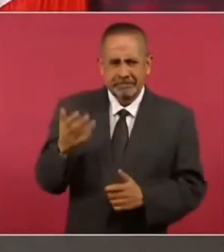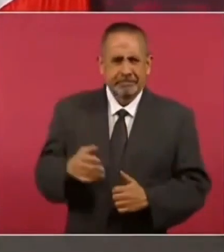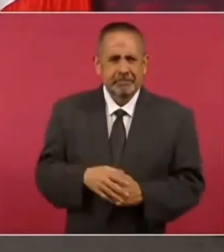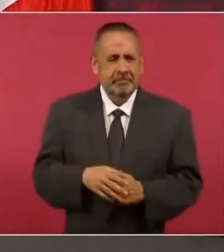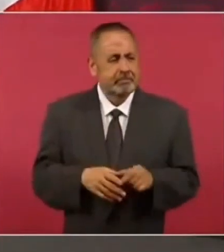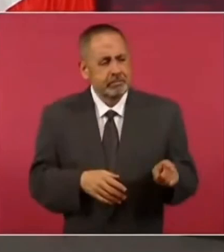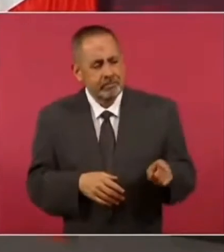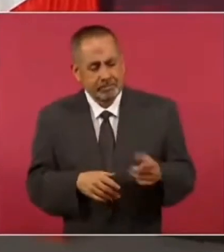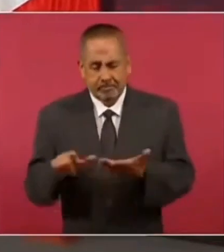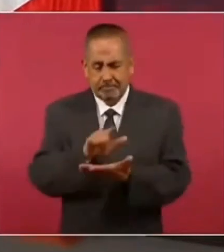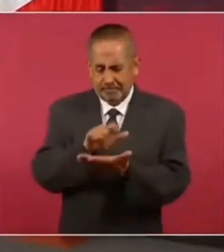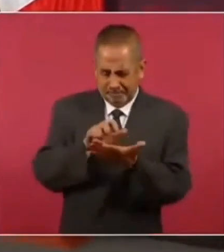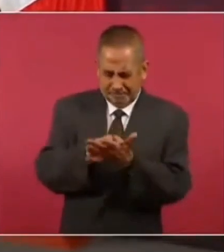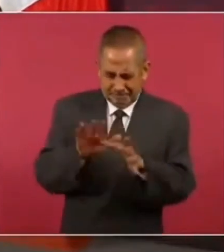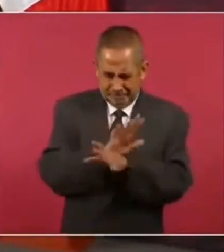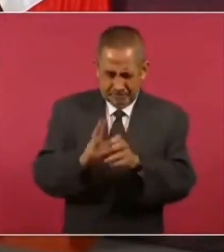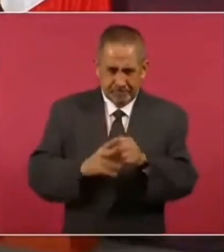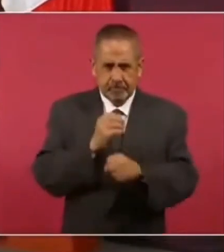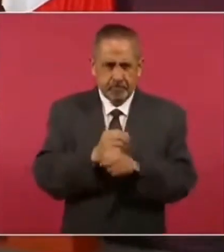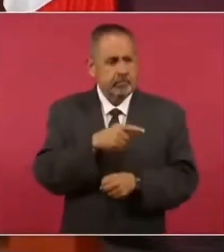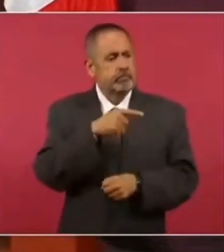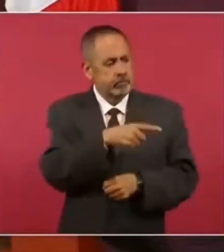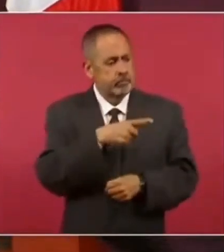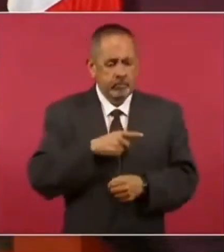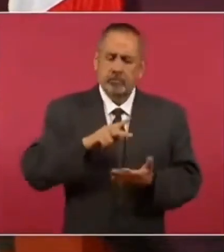se llevó a cabo una reforma para que volvieran a pagar